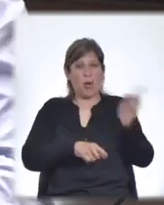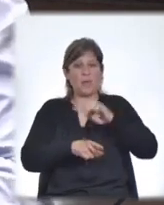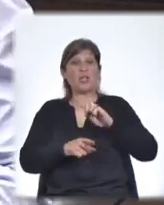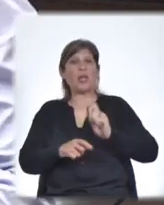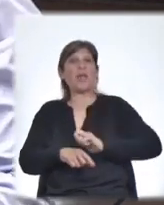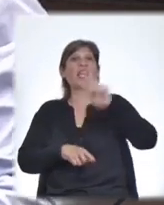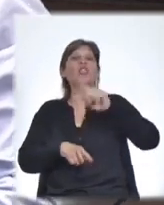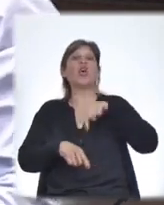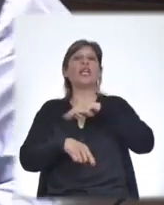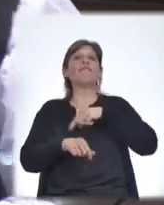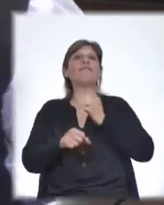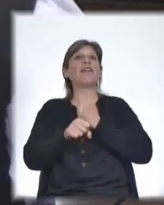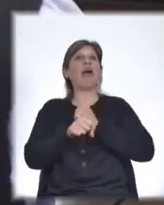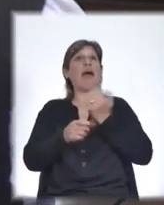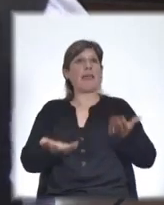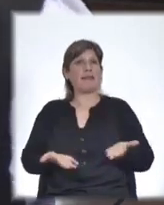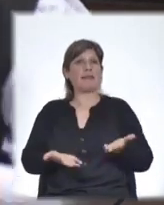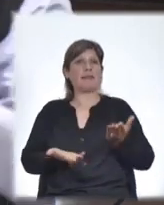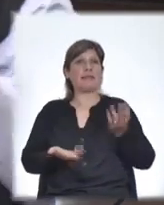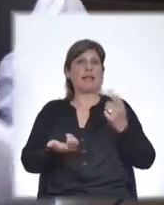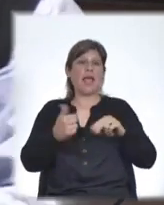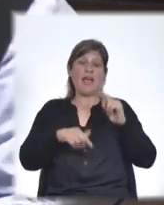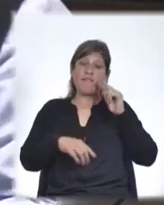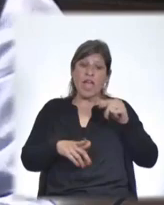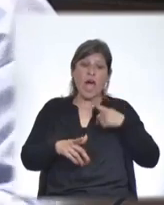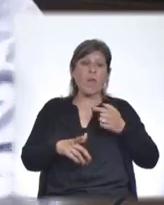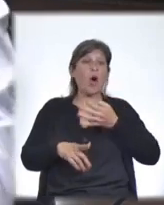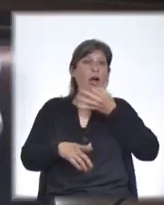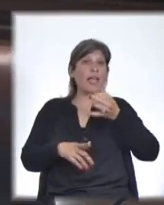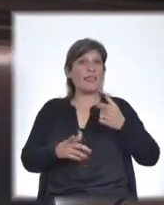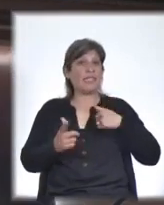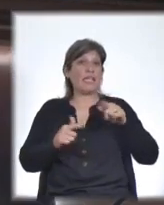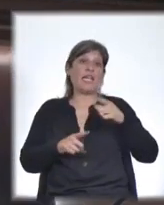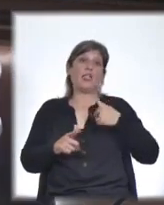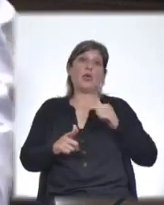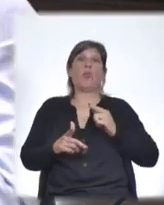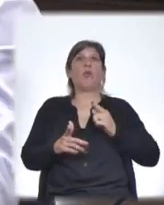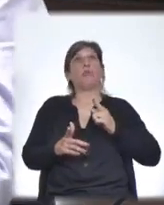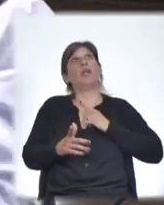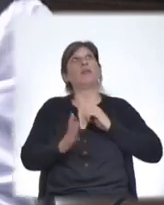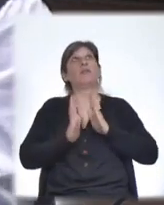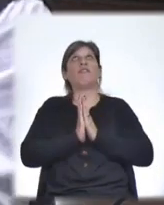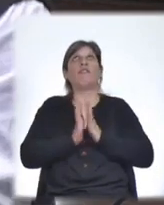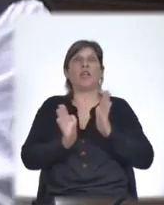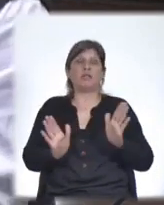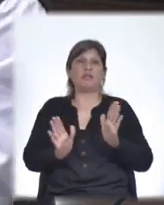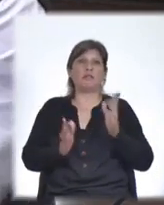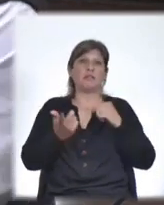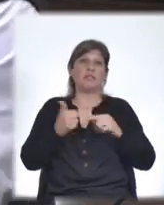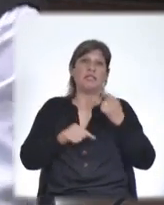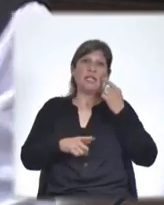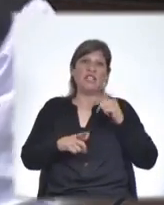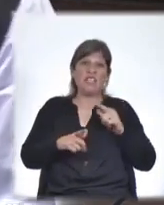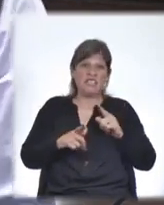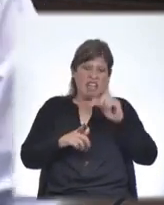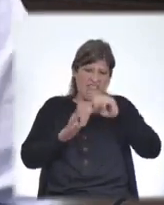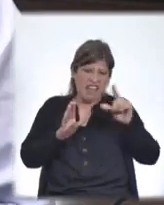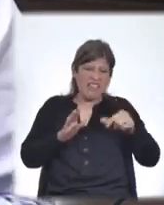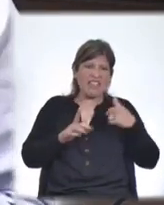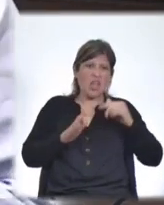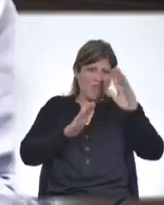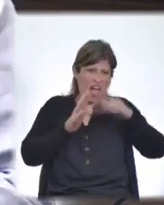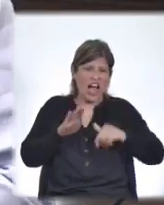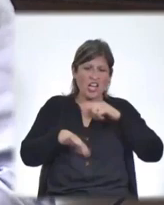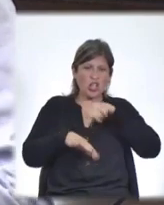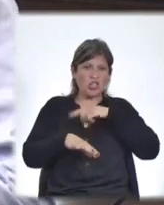horas trabajadas. Veamos qué es lo que dice, además de este acto de fe enorme del gobierno, qué es lo que dicen las estadísticas. ¿Bajaron las horas trabajadas en el